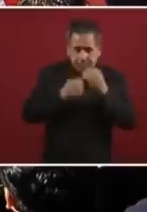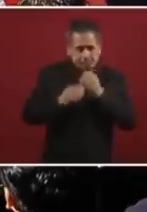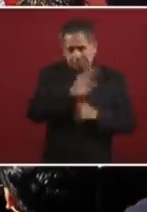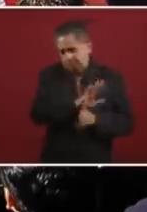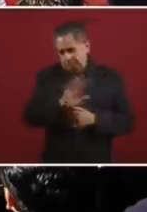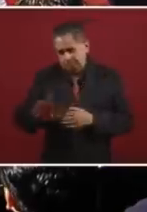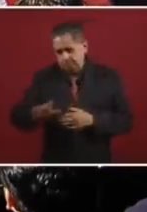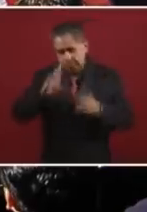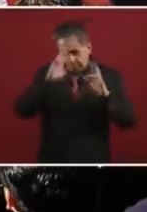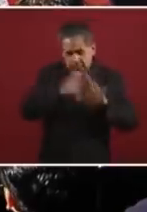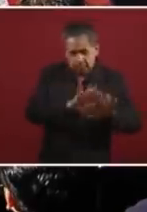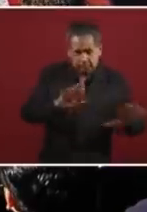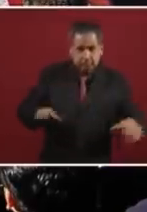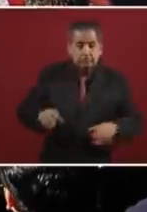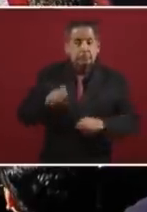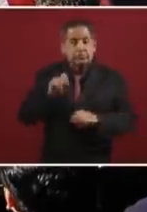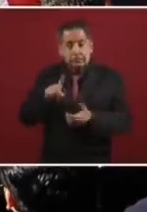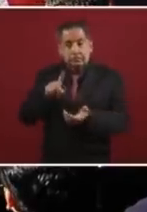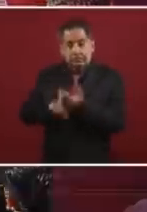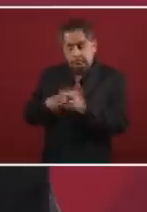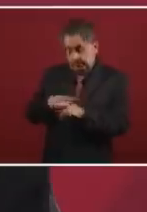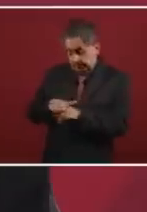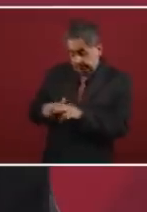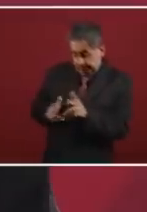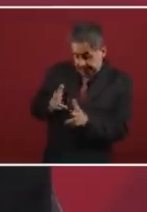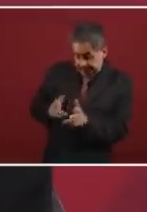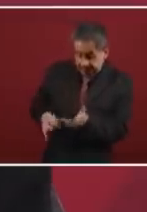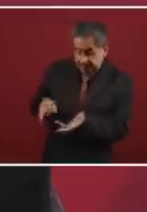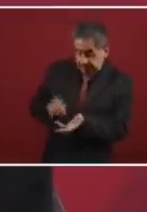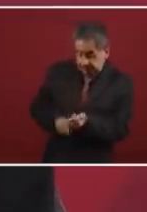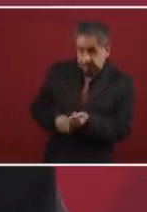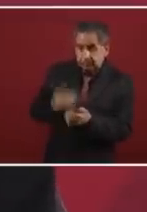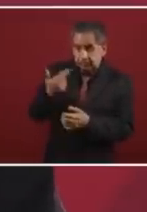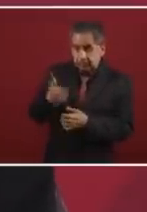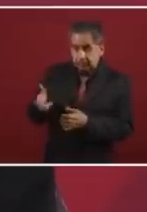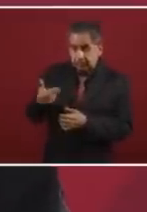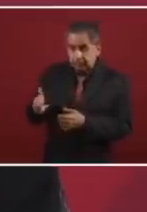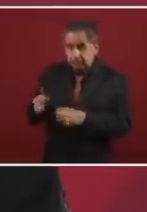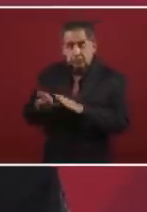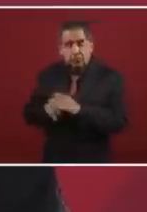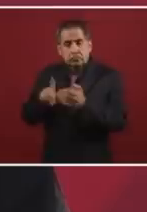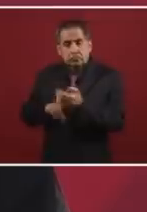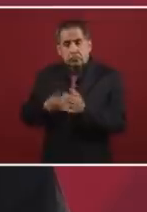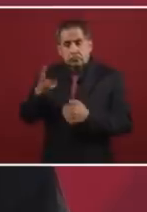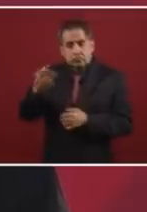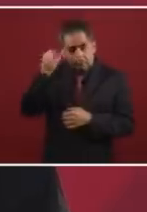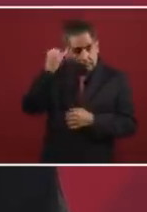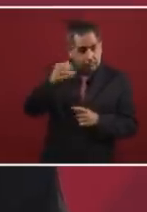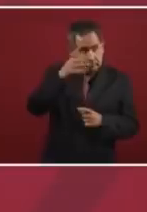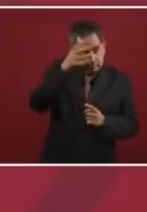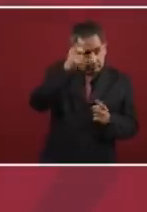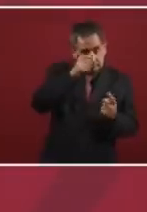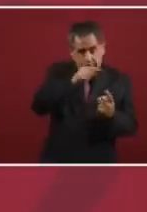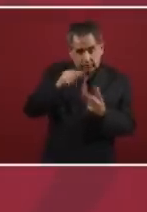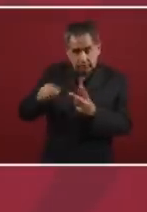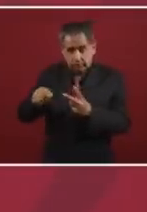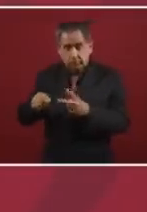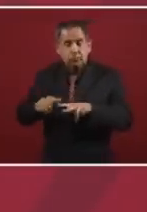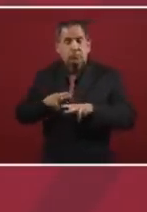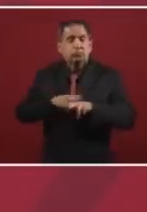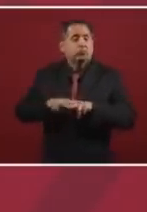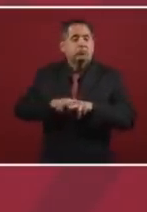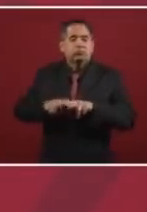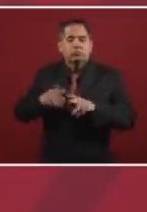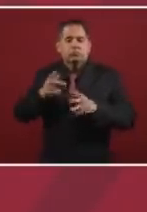en el mismo tren también en el restaurant que tendrá el tren porque van a ser tres conceptos el de pasajeros para los